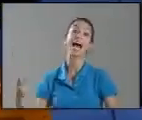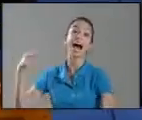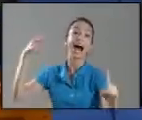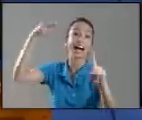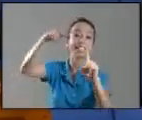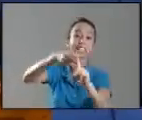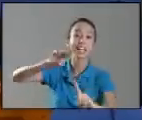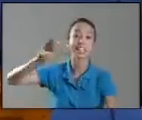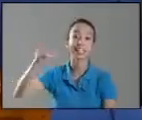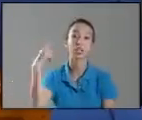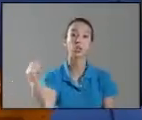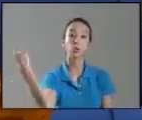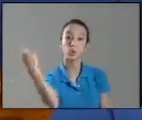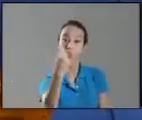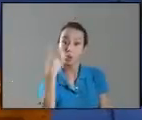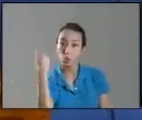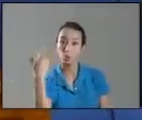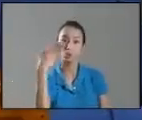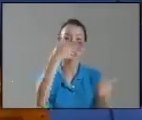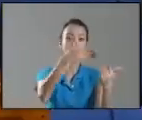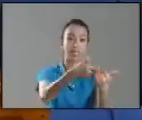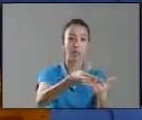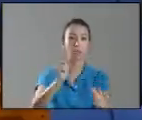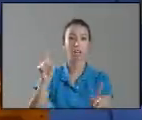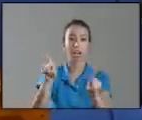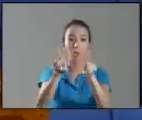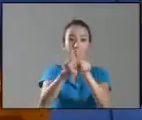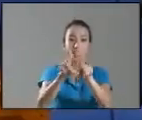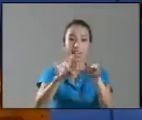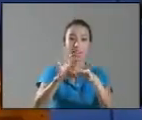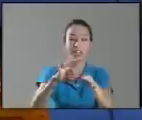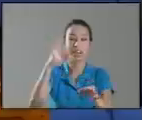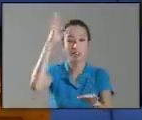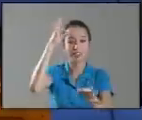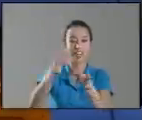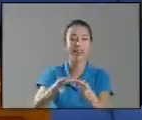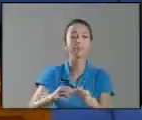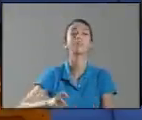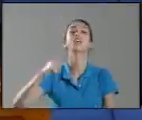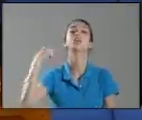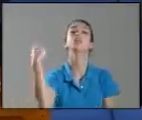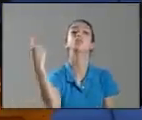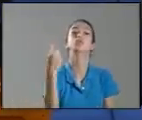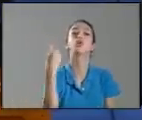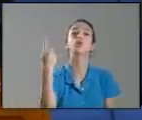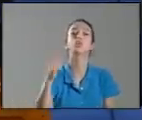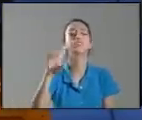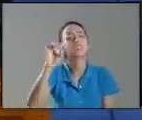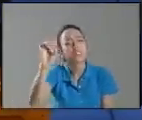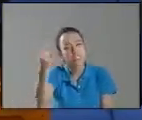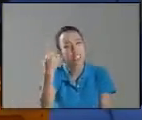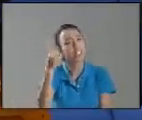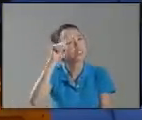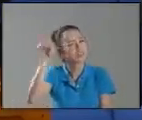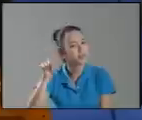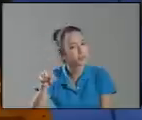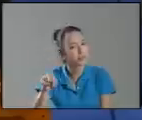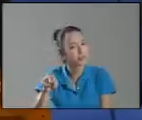¿Qué quiere decir todos? Todos. Hasta que todos lleguemos a la unidad de la